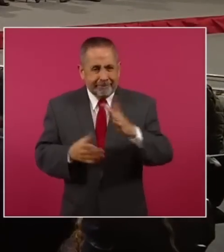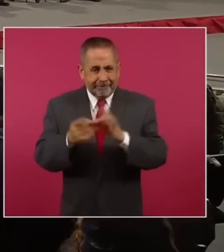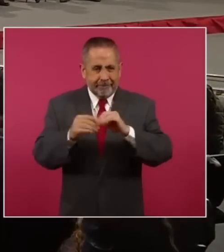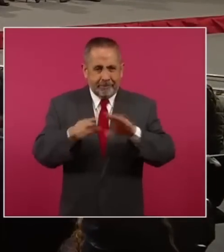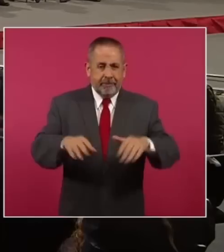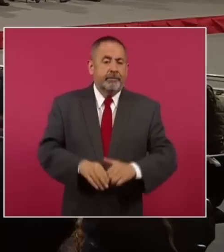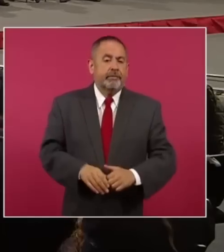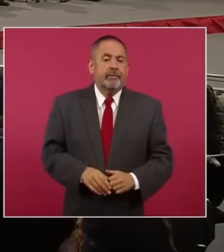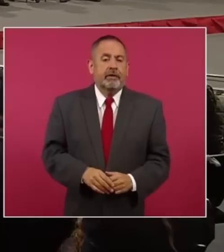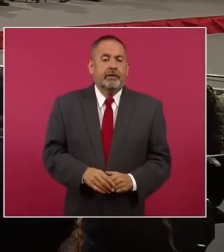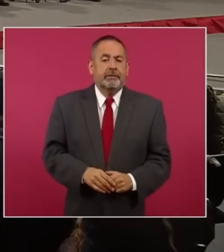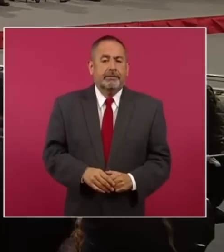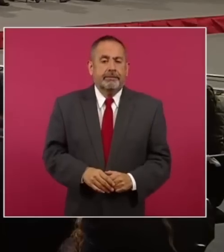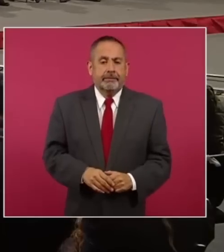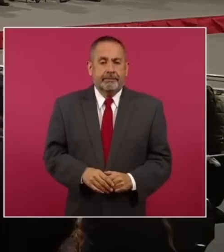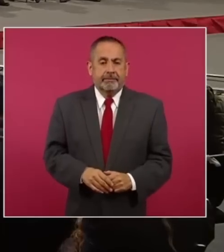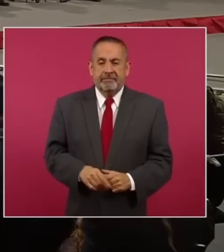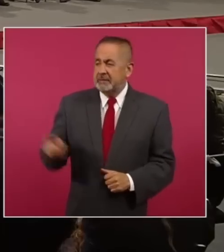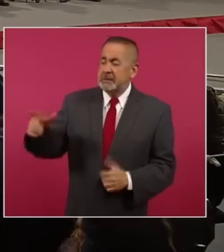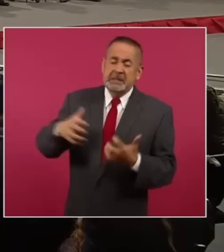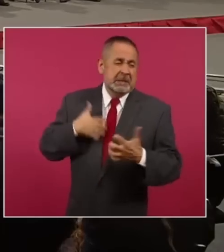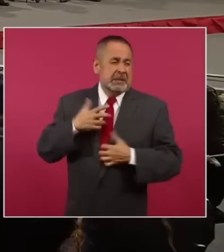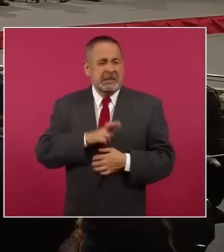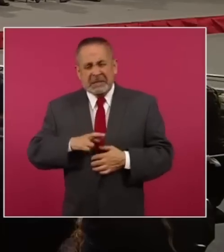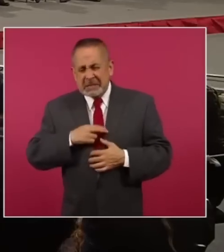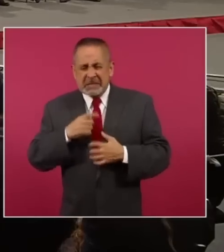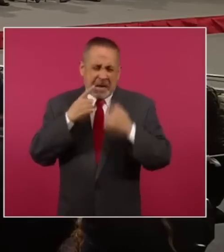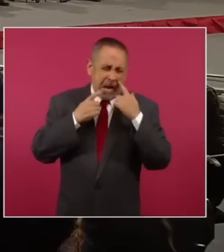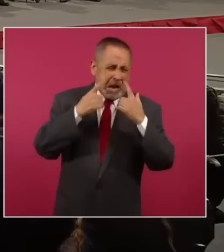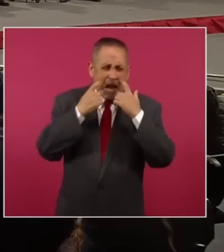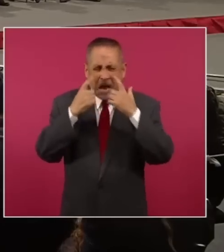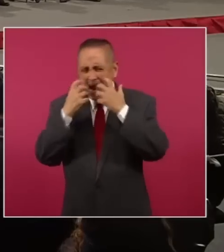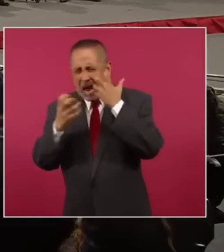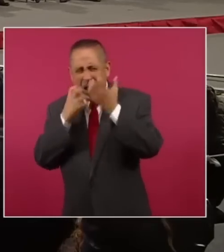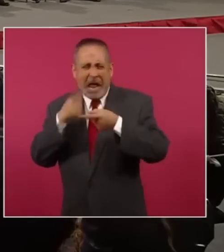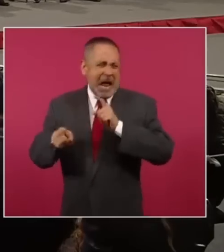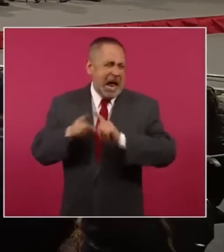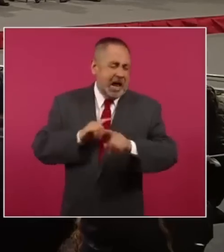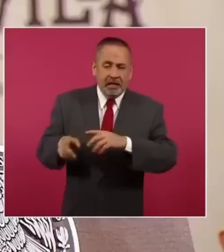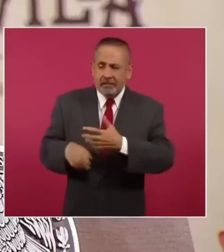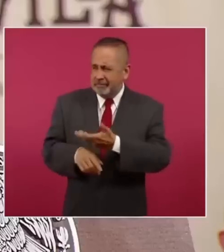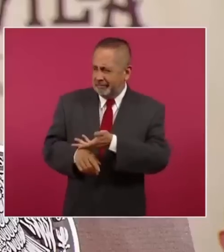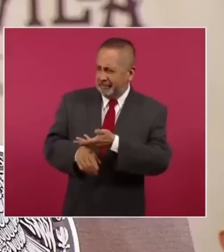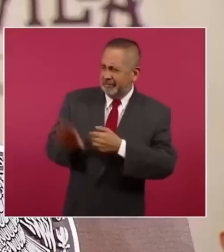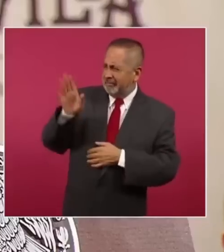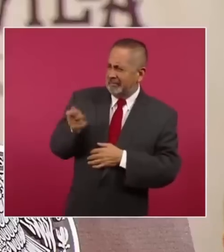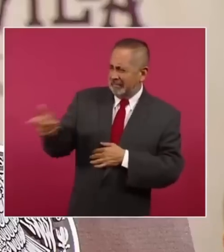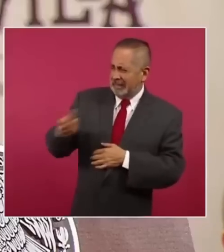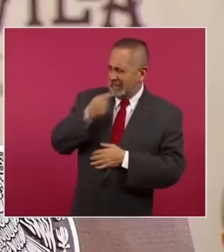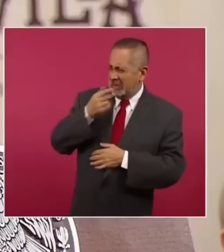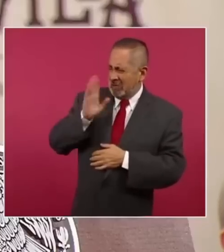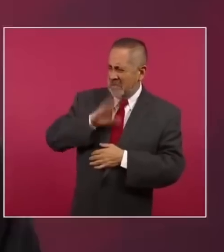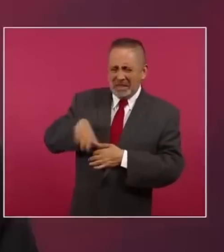escribe. Berrean entonces iracundos y hacen rabietas y pataletas al modo de los niños